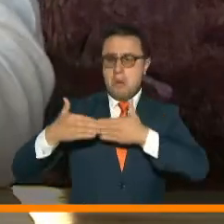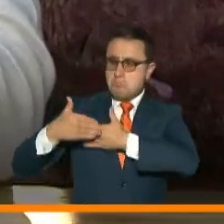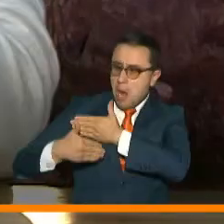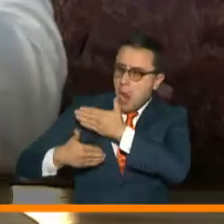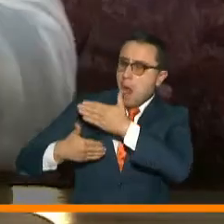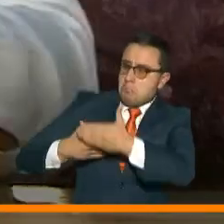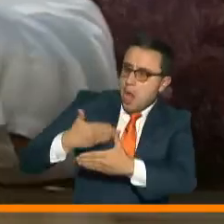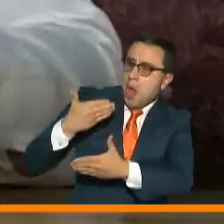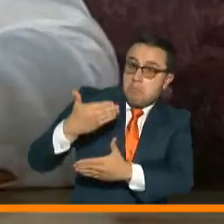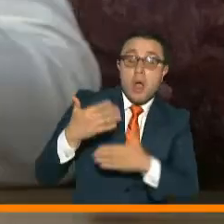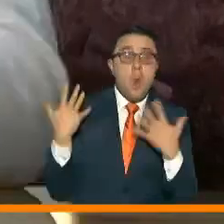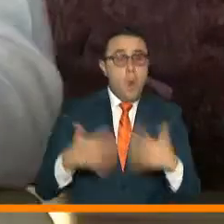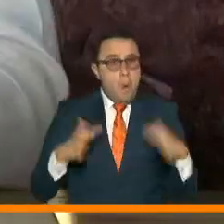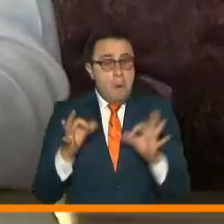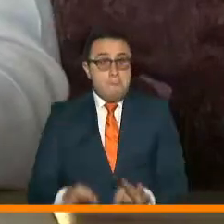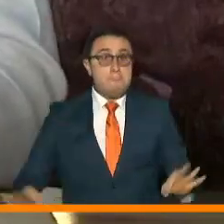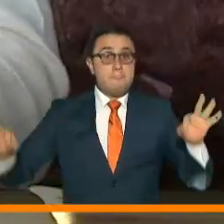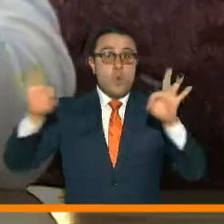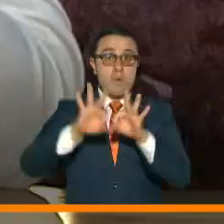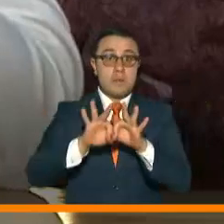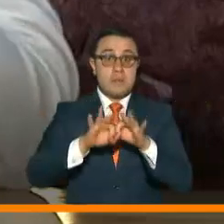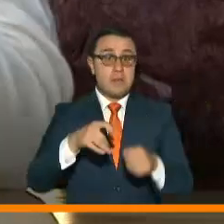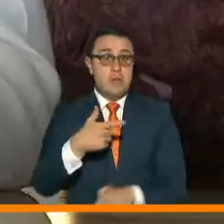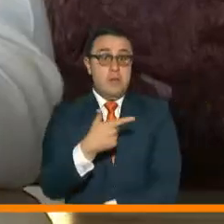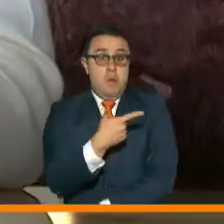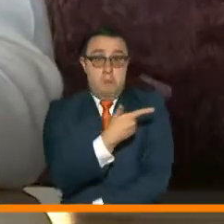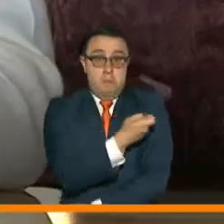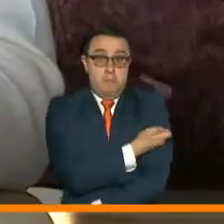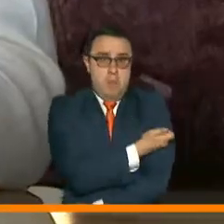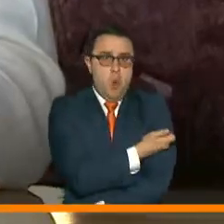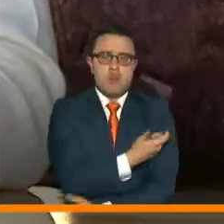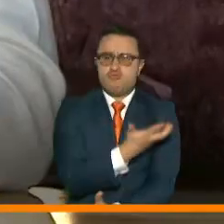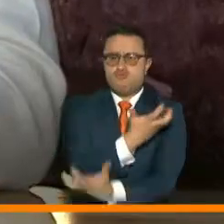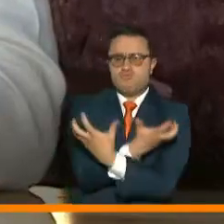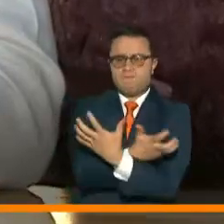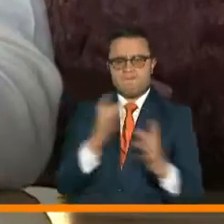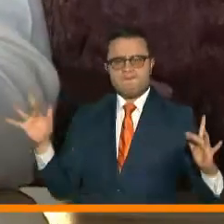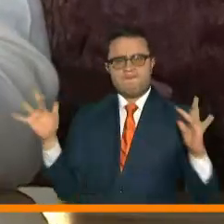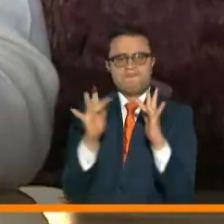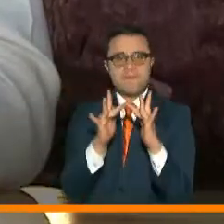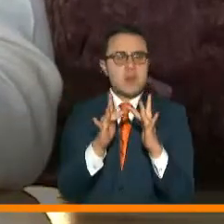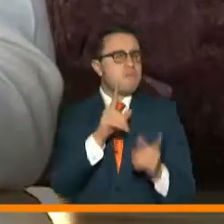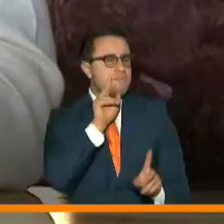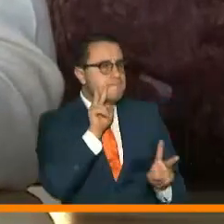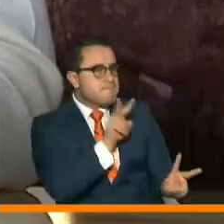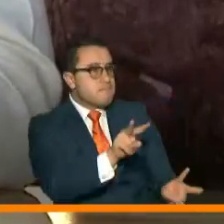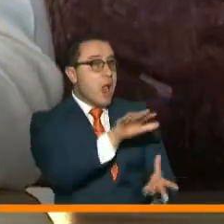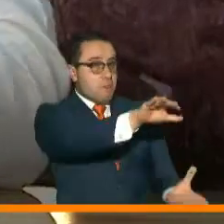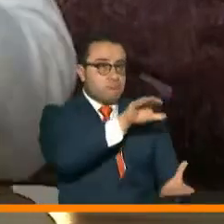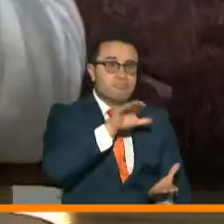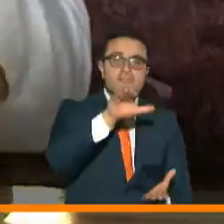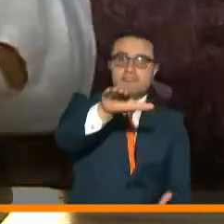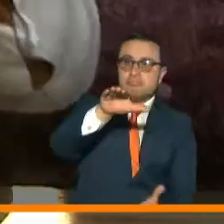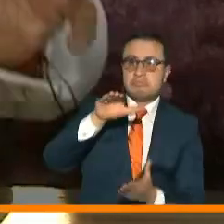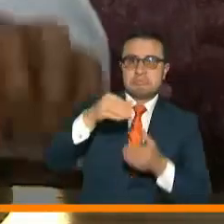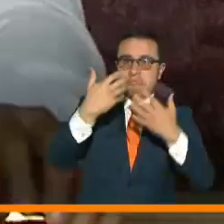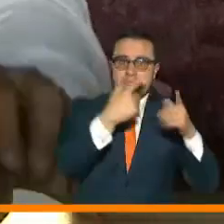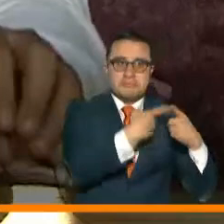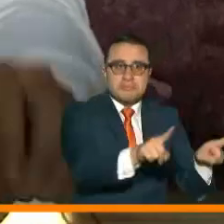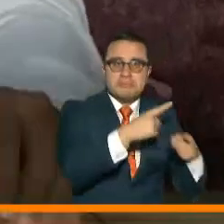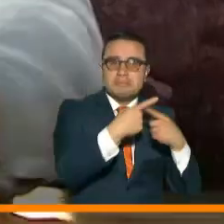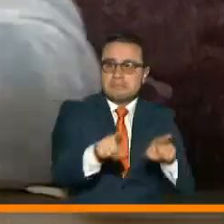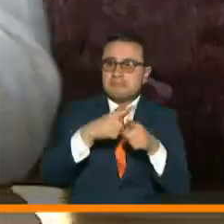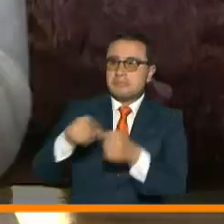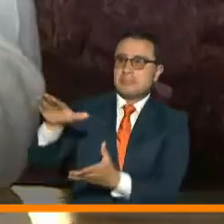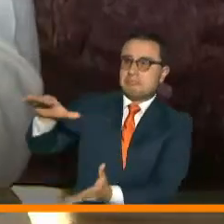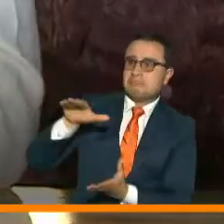importante y la diversificación con los sustentos científicos nos permite, como se dice coloquialmente, no tener